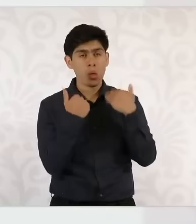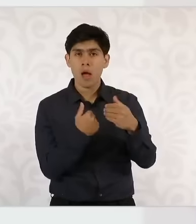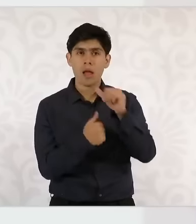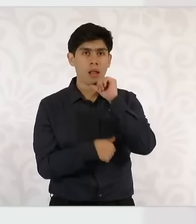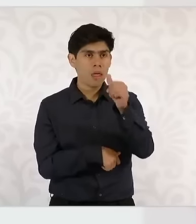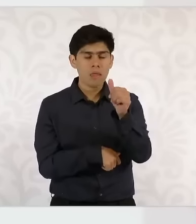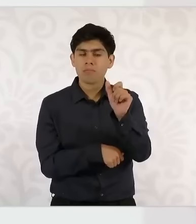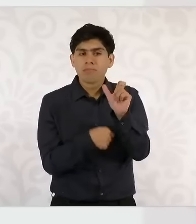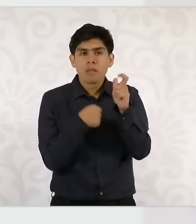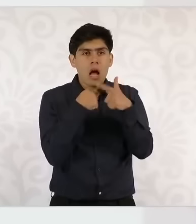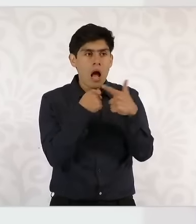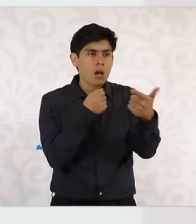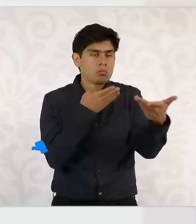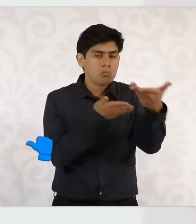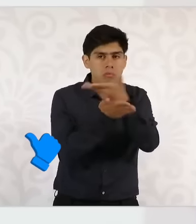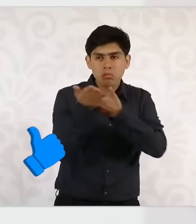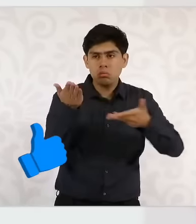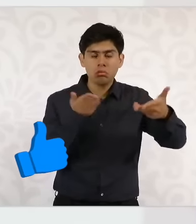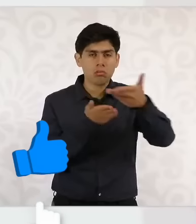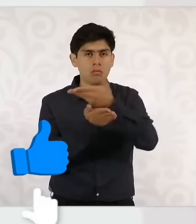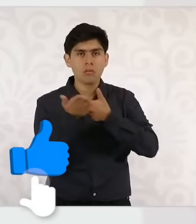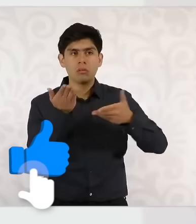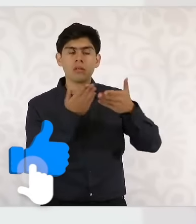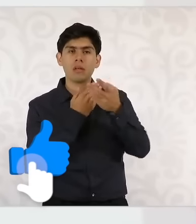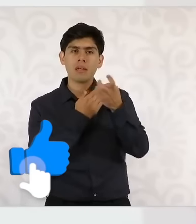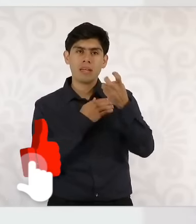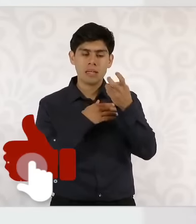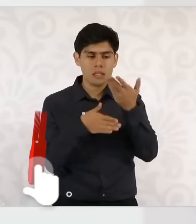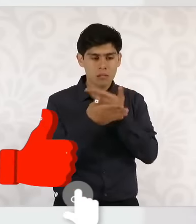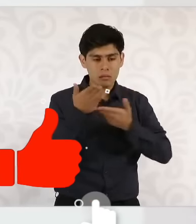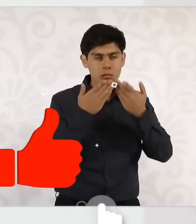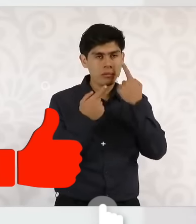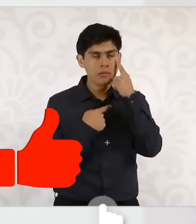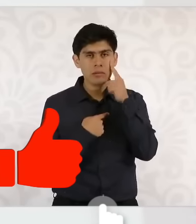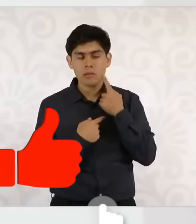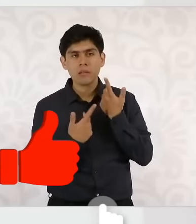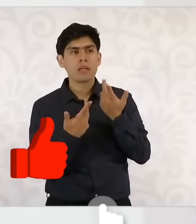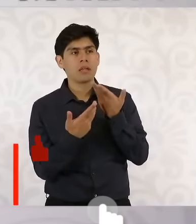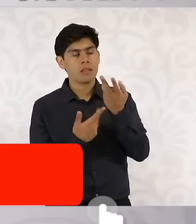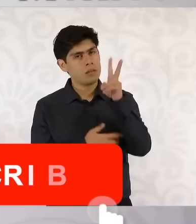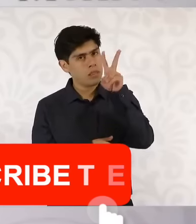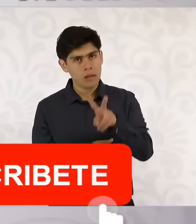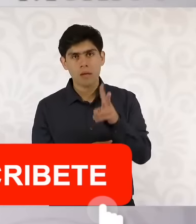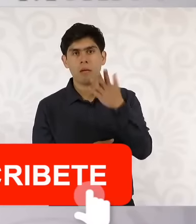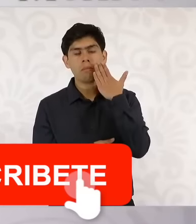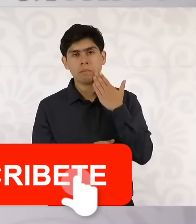Es de quitar el aliento, de sacar las lágrimas, la generosidad del pueblo de México.